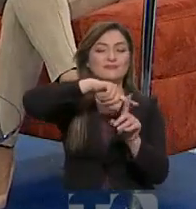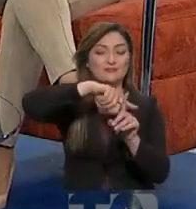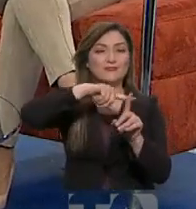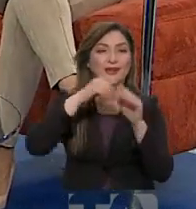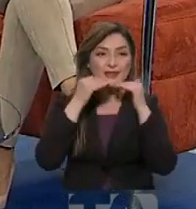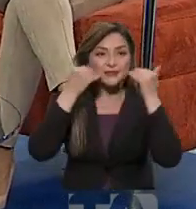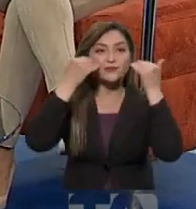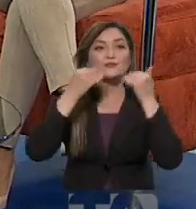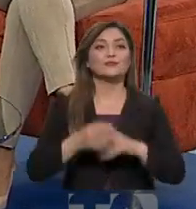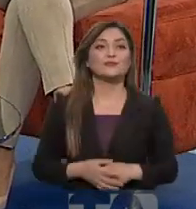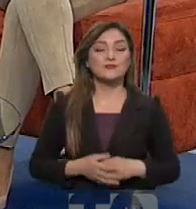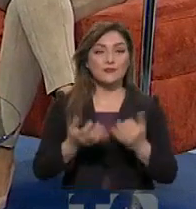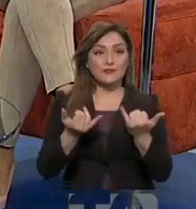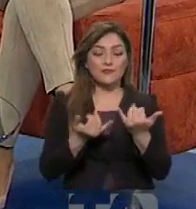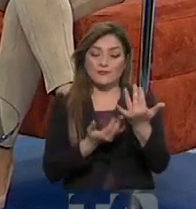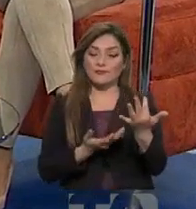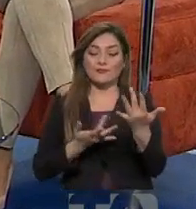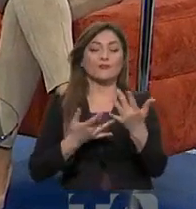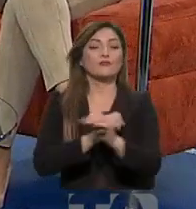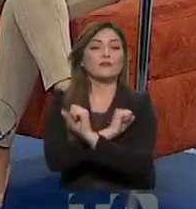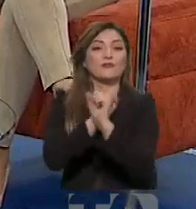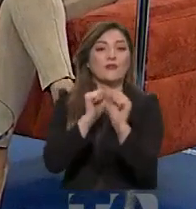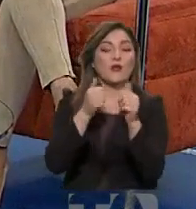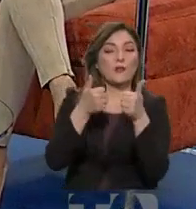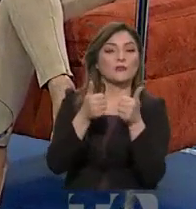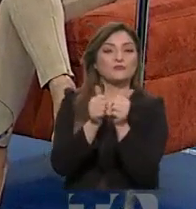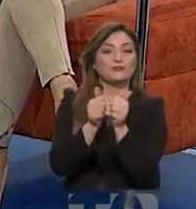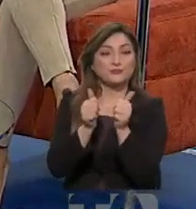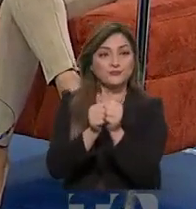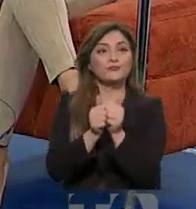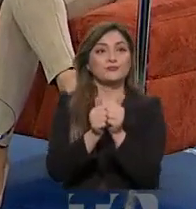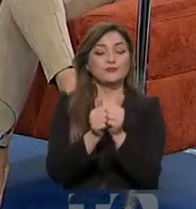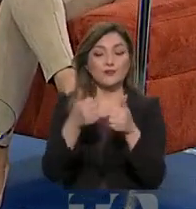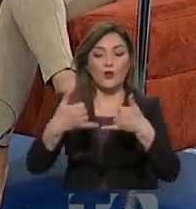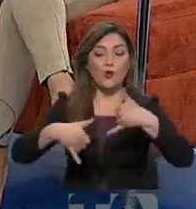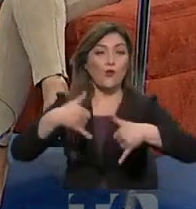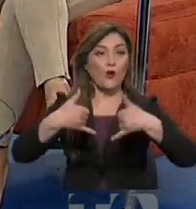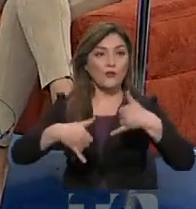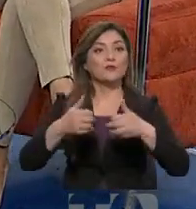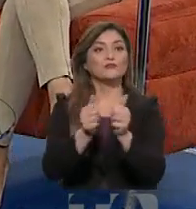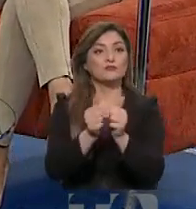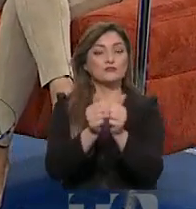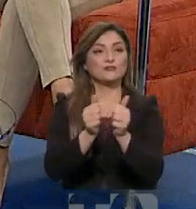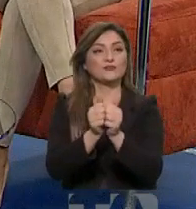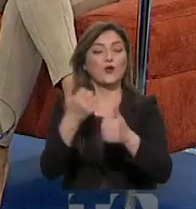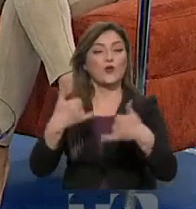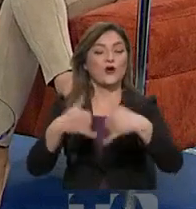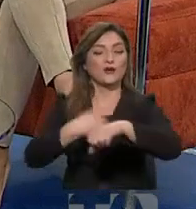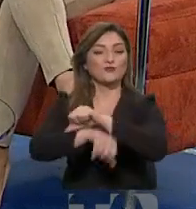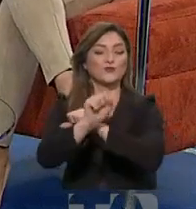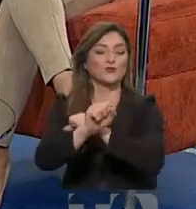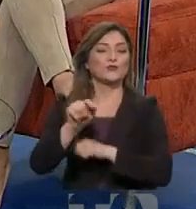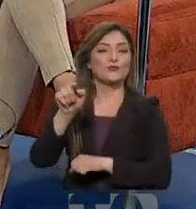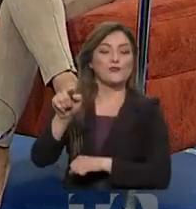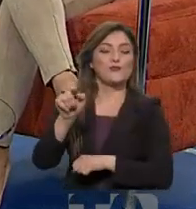también amanecemos con mucha expectativa, ya que el equipo de todos juega en la tarde. Horas de la tarde se enfrenta